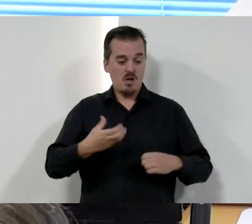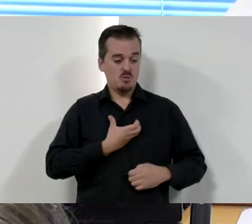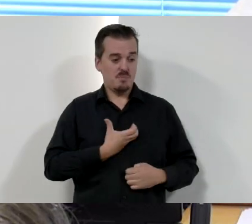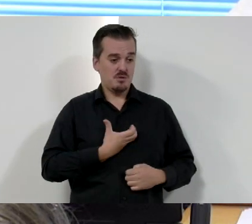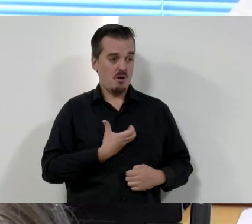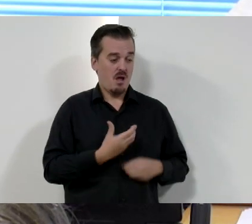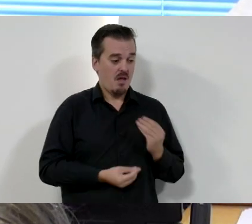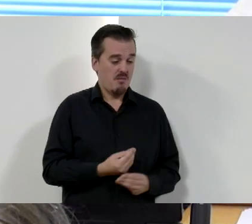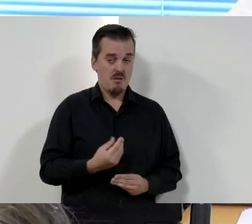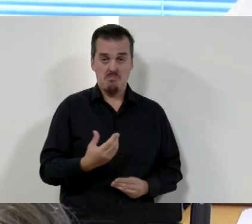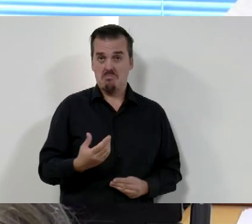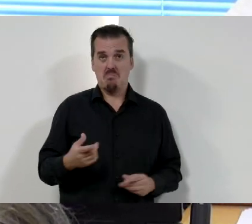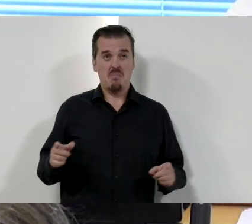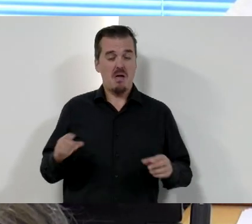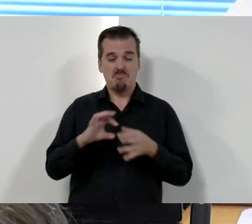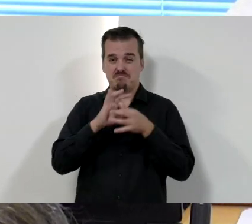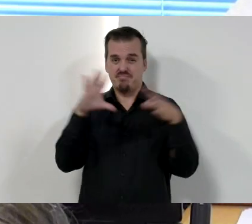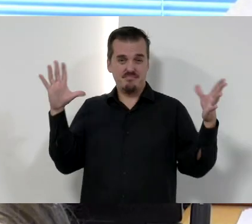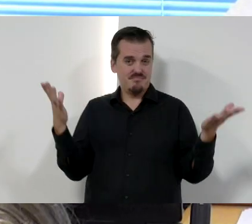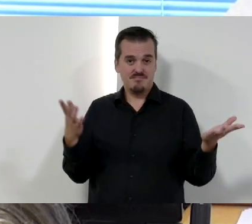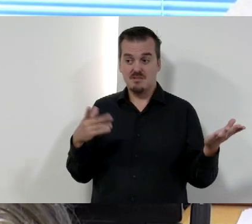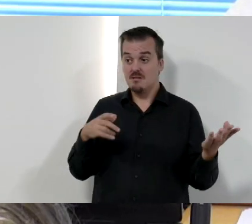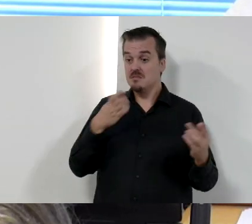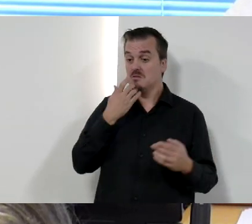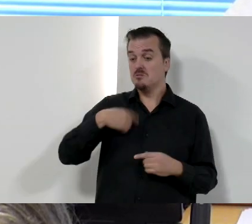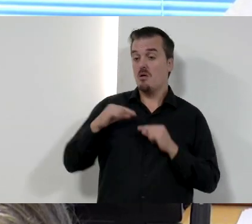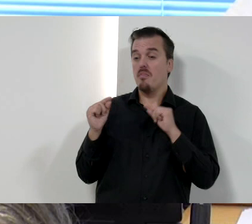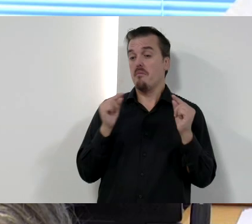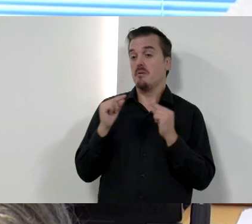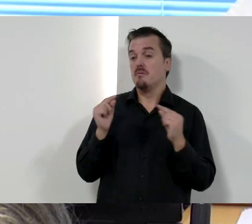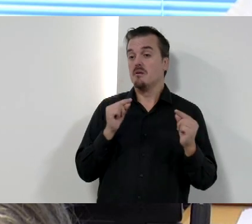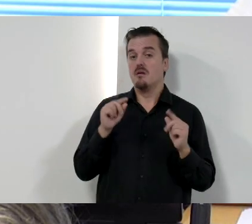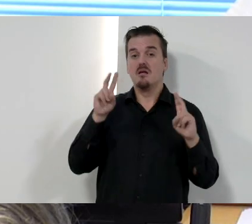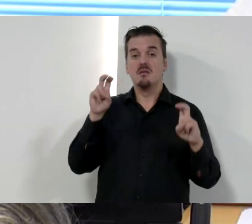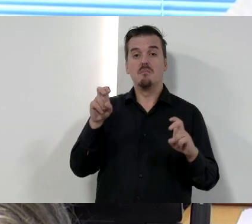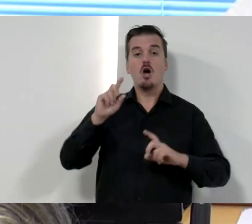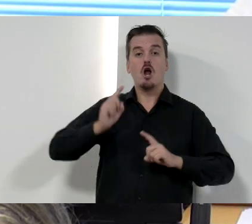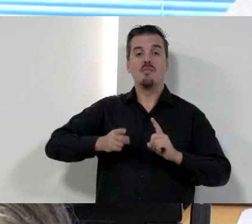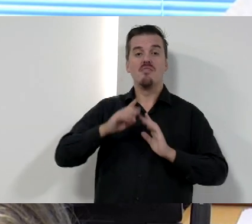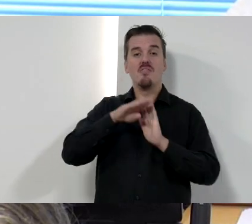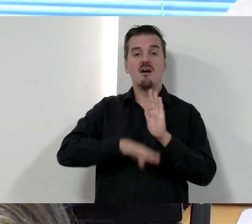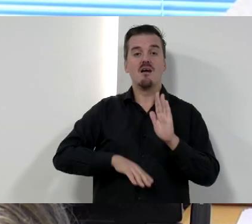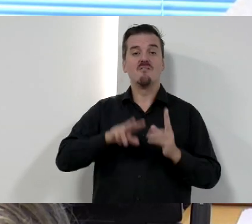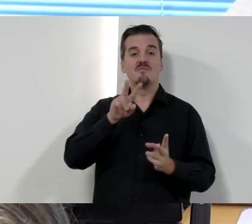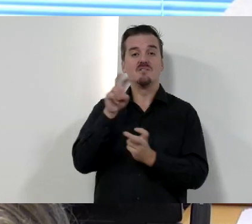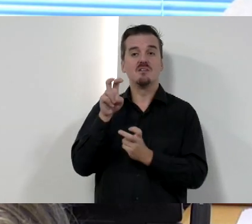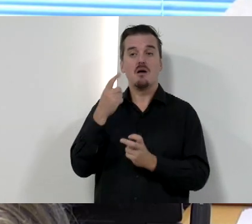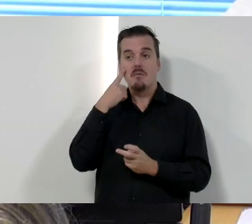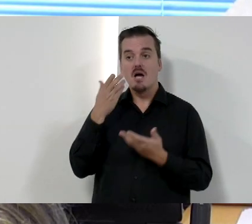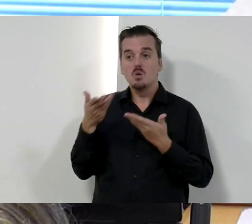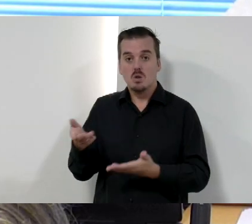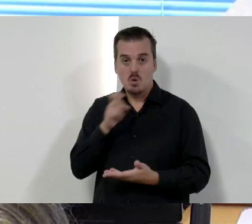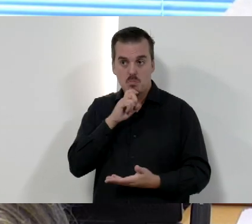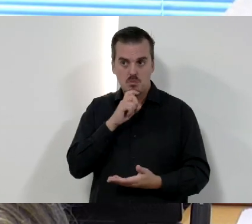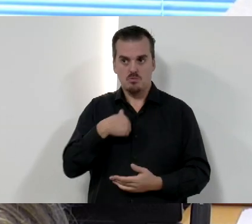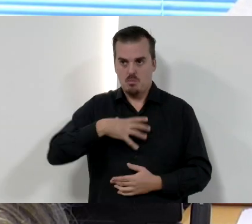Y si nosotros llegamos al acuerdo político de sentarnos a discutir y a debatir en torno al debate de las ordenanzas fiscales para ver cómo podemos ayudar, lo